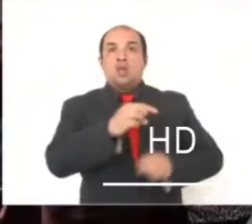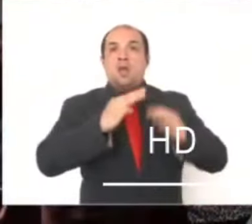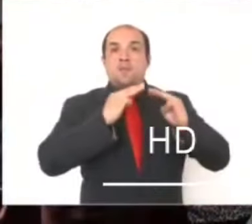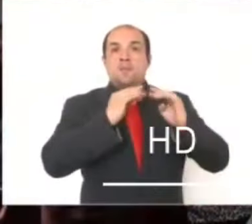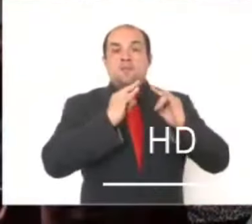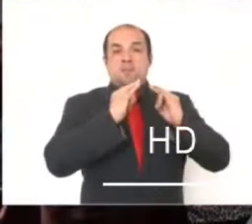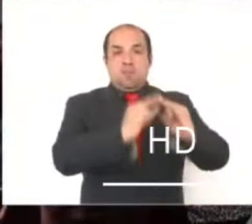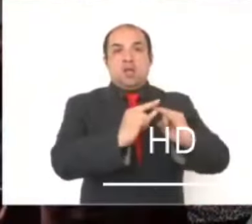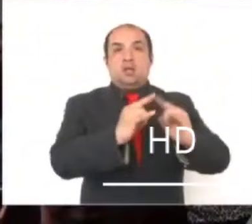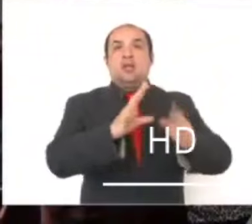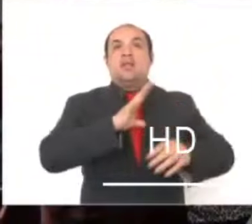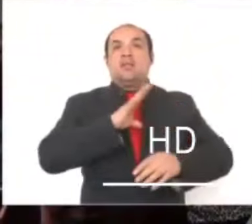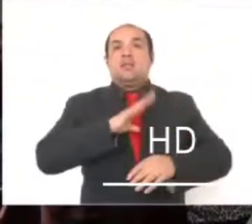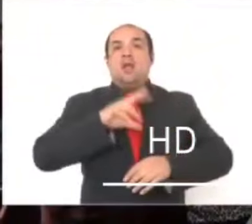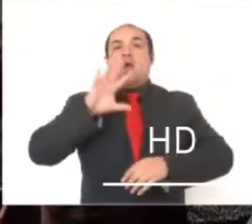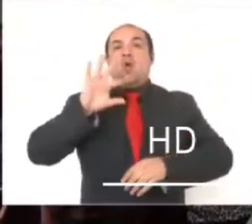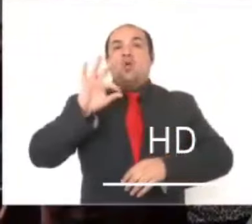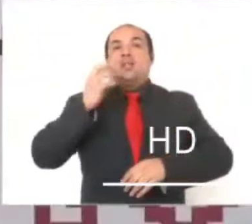43 años,